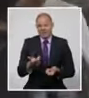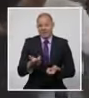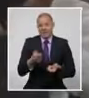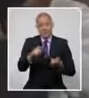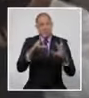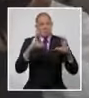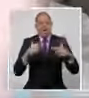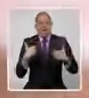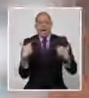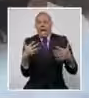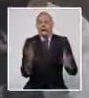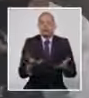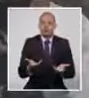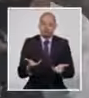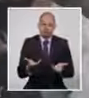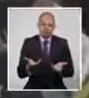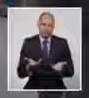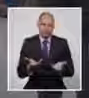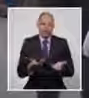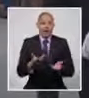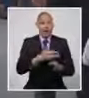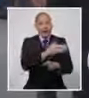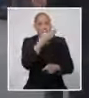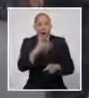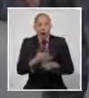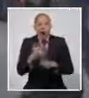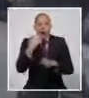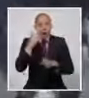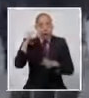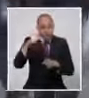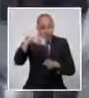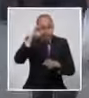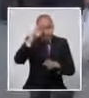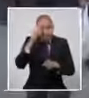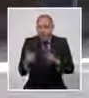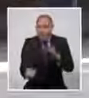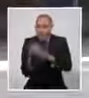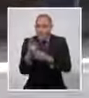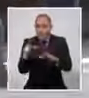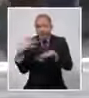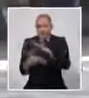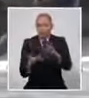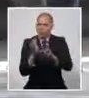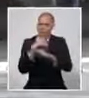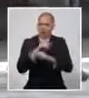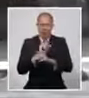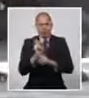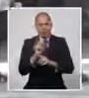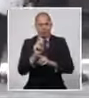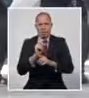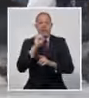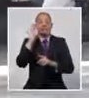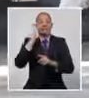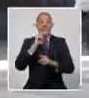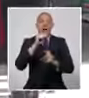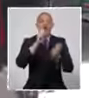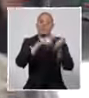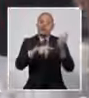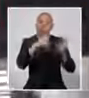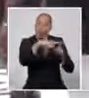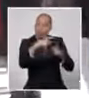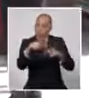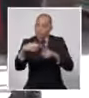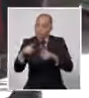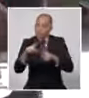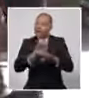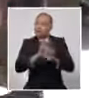la gana. Hasta la fecha, Cuba no experimenta rebrotes descontrolados de la COVID-19. En algunas provincias que avanzaron a la tercera fase, no se